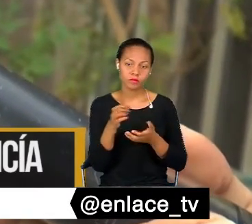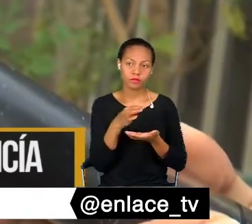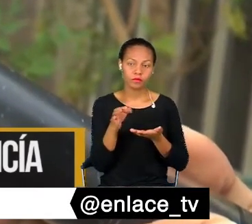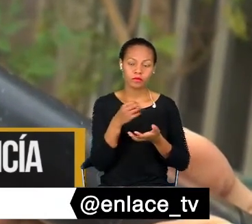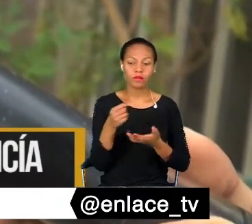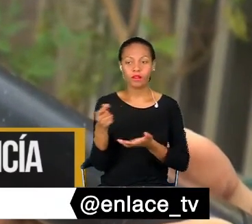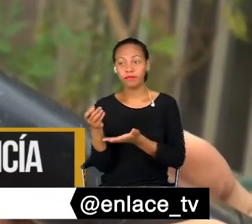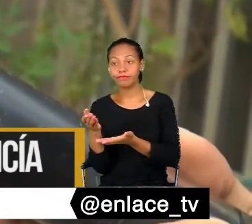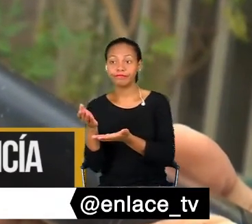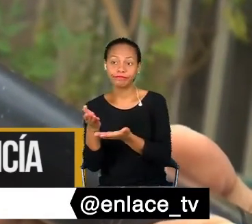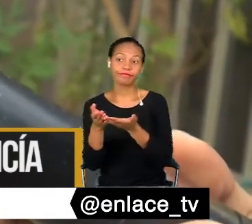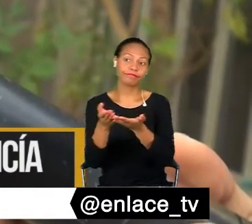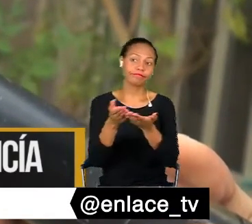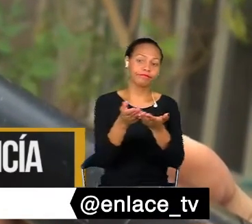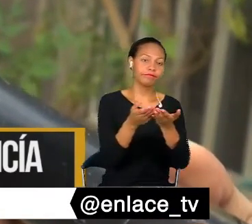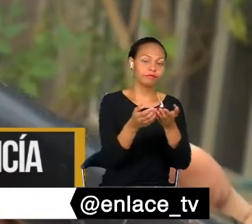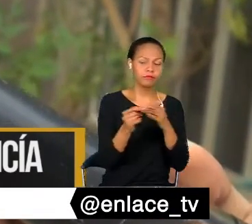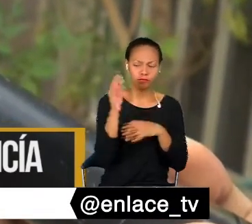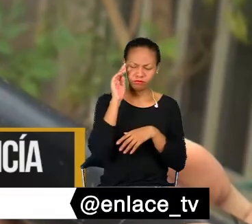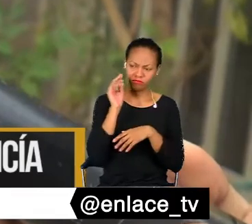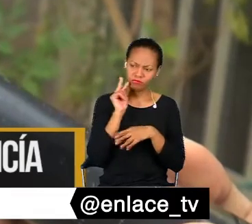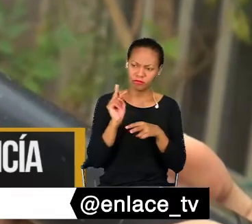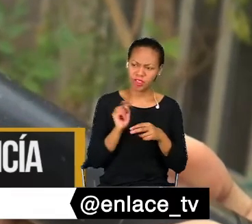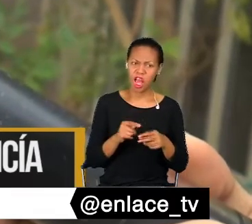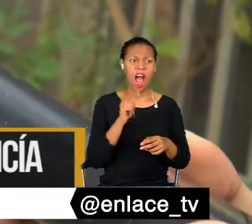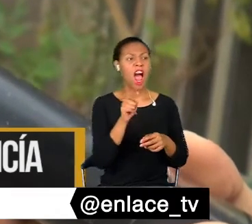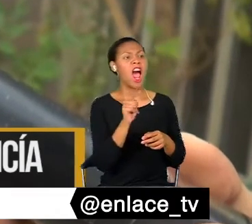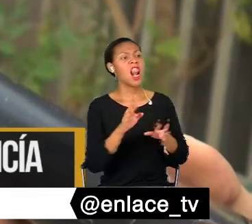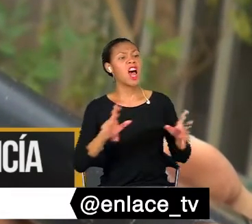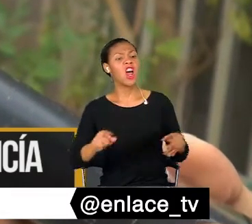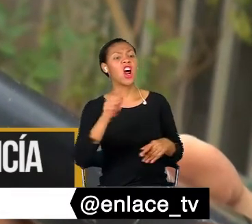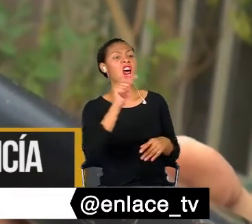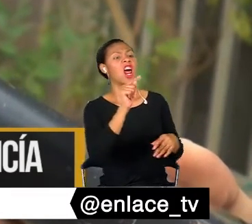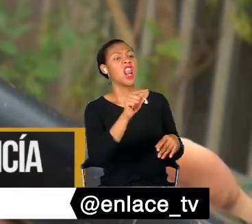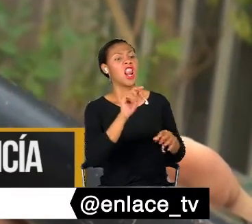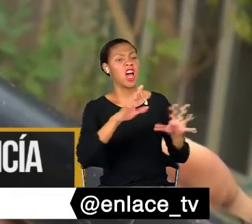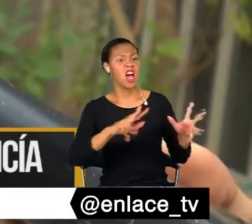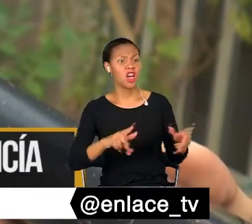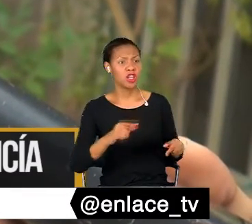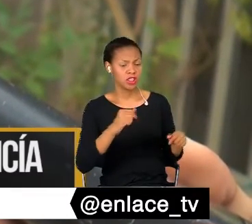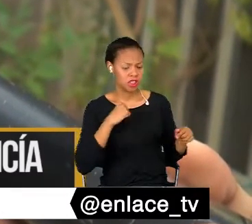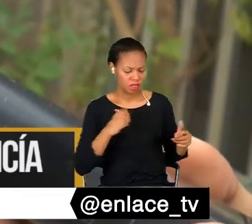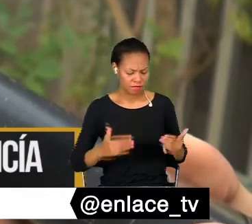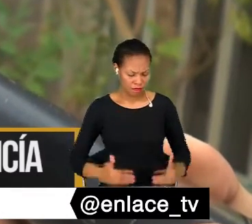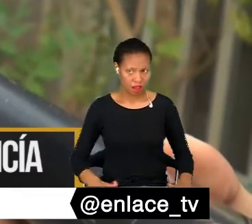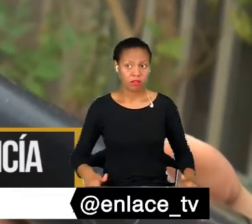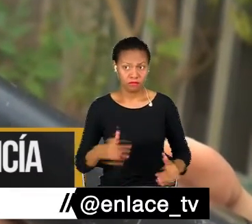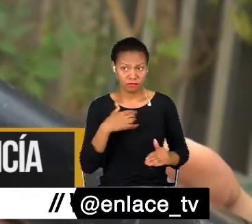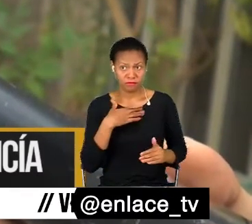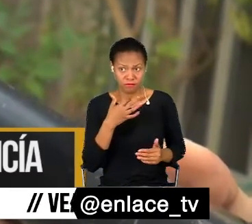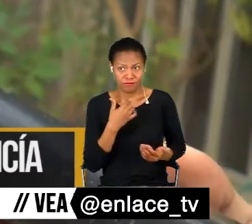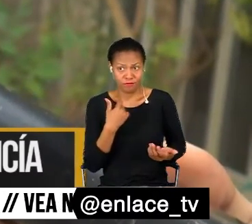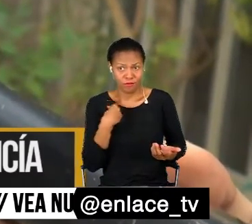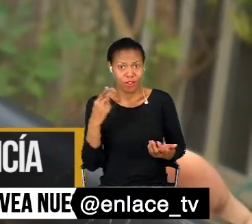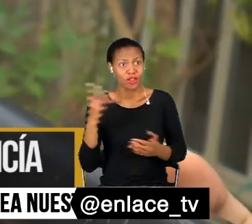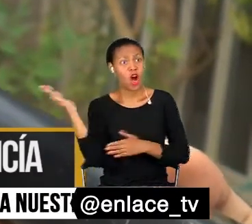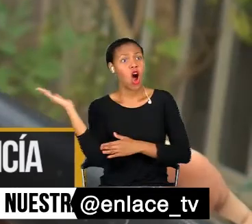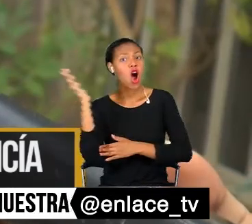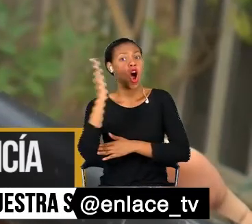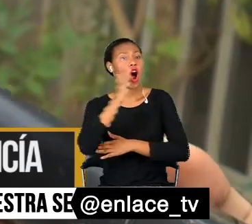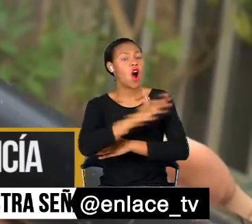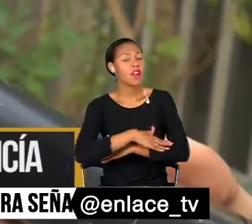normal. Al rato que no, que un ladrón, cuando dice no, que mire que ese también tiene bandoleta, y yo me vieron con el lazo ahí todo el día, porque íbamos